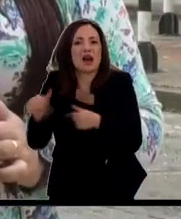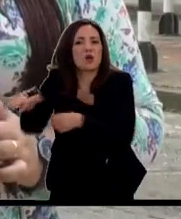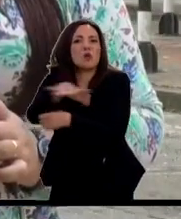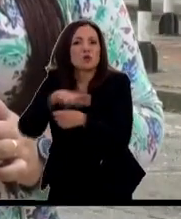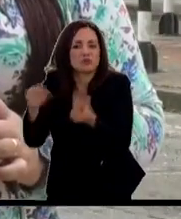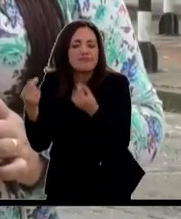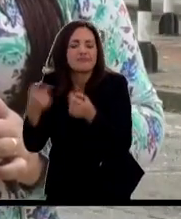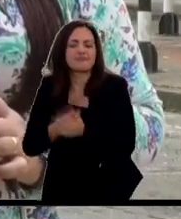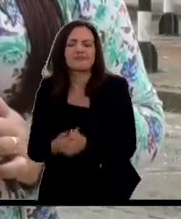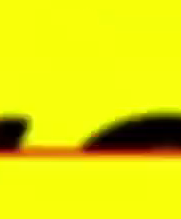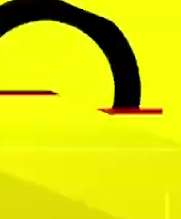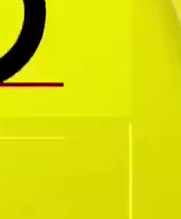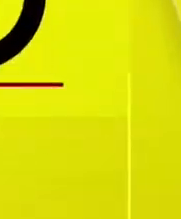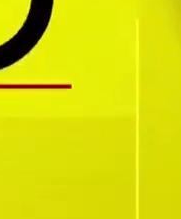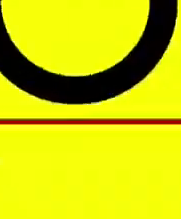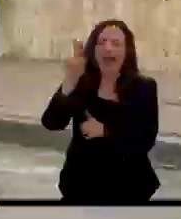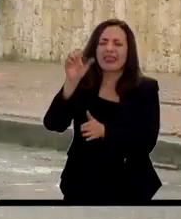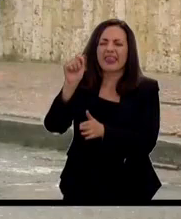último?